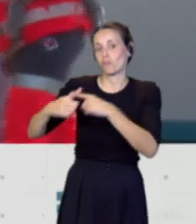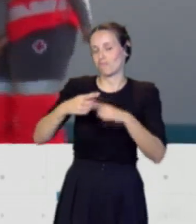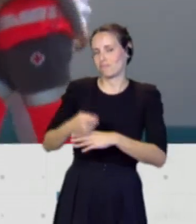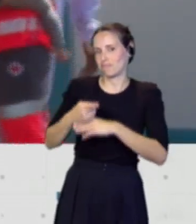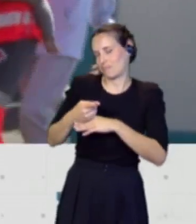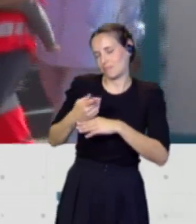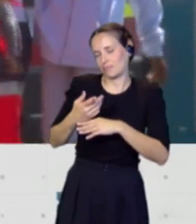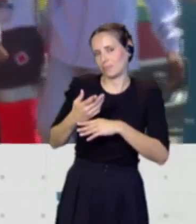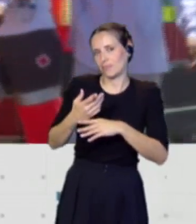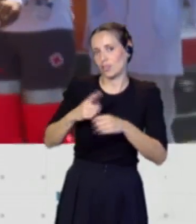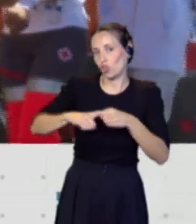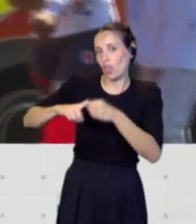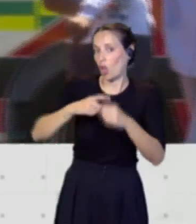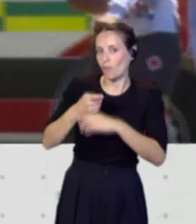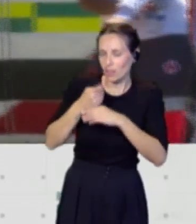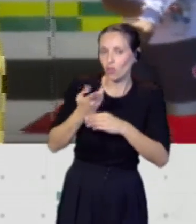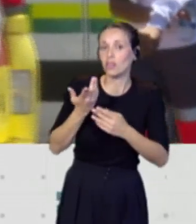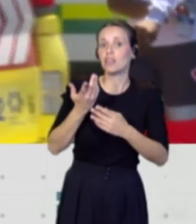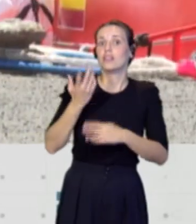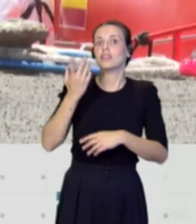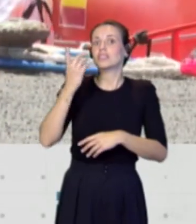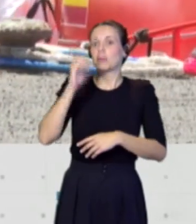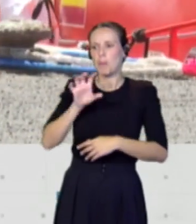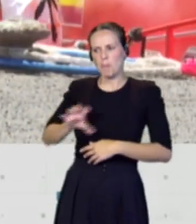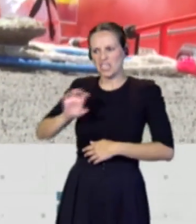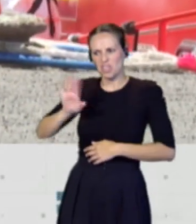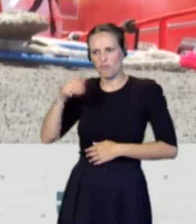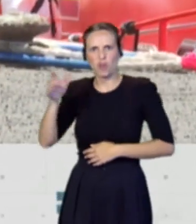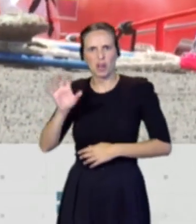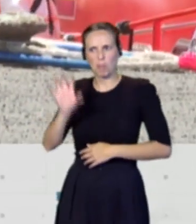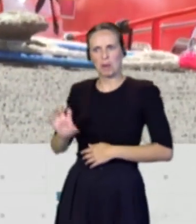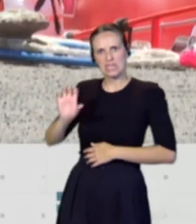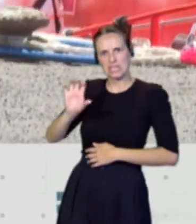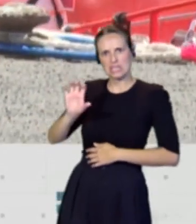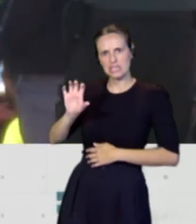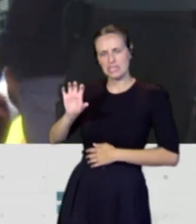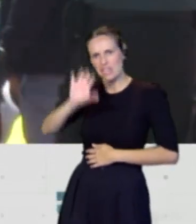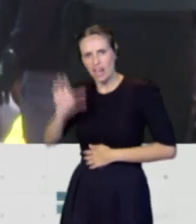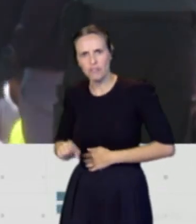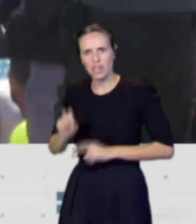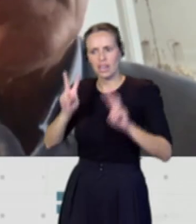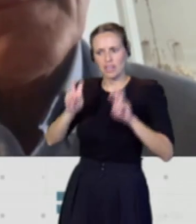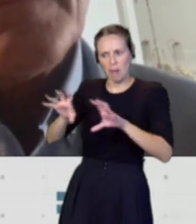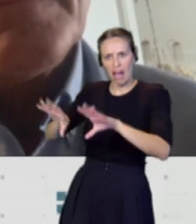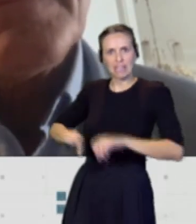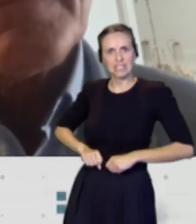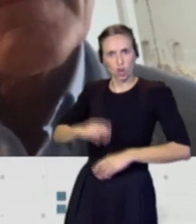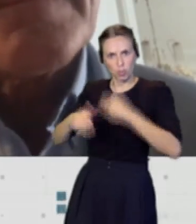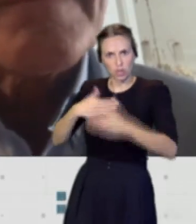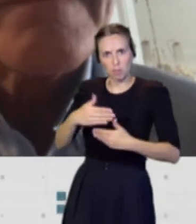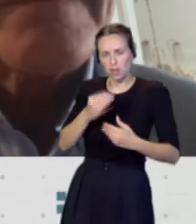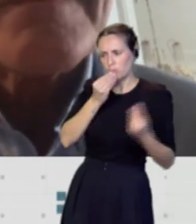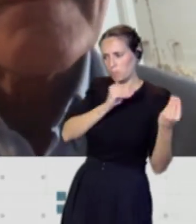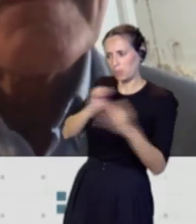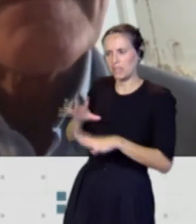obligatoria y en ningún caso externalización a países terceros ni a países africanos de los procedimientos de asilo. Pues muchísimas gracias,